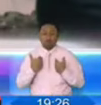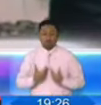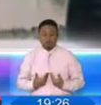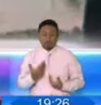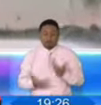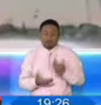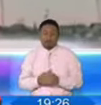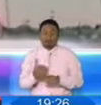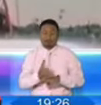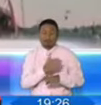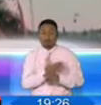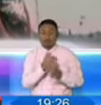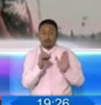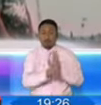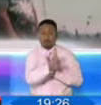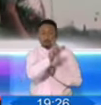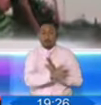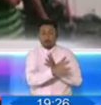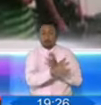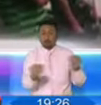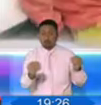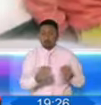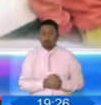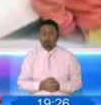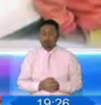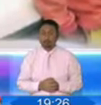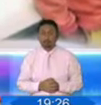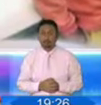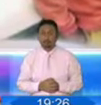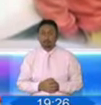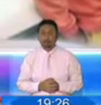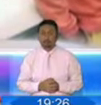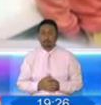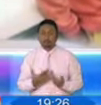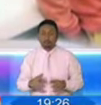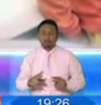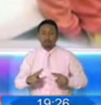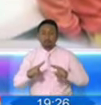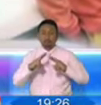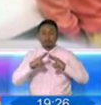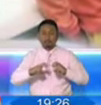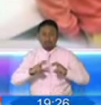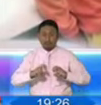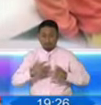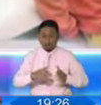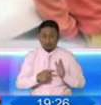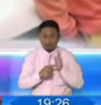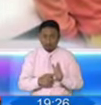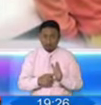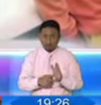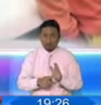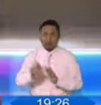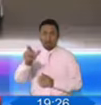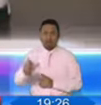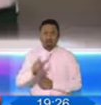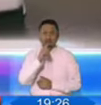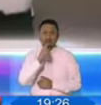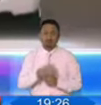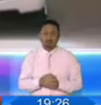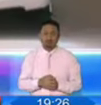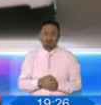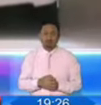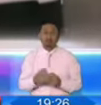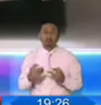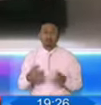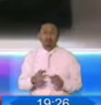posibles denuncias sobre personas desaparecidas, hasta que las indagaciones se puedan brindar luces de los autores, así